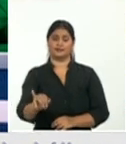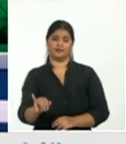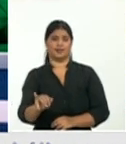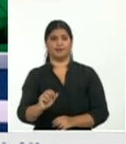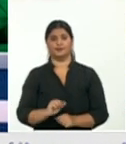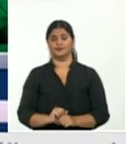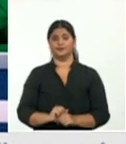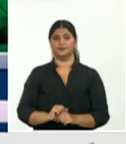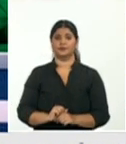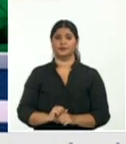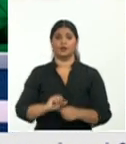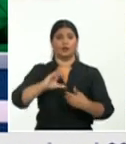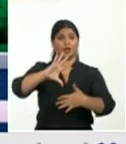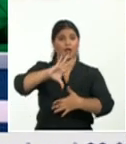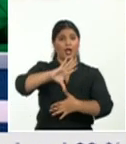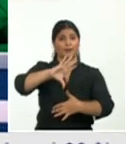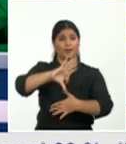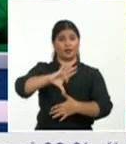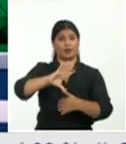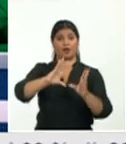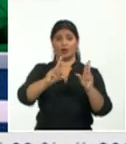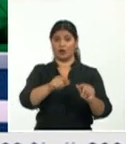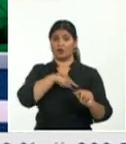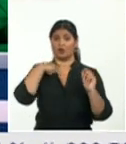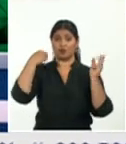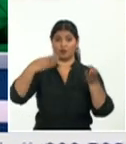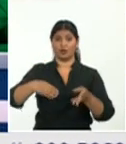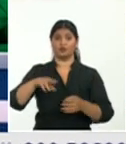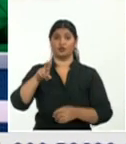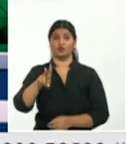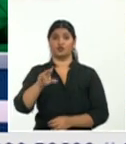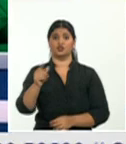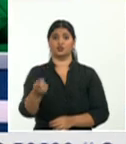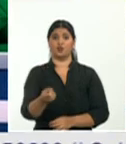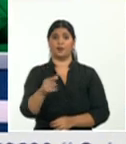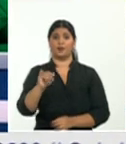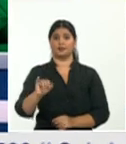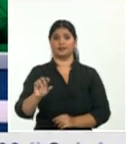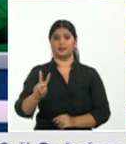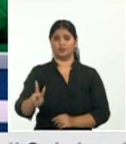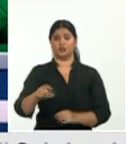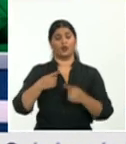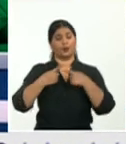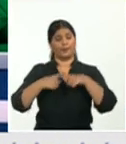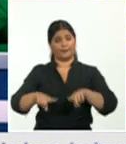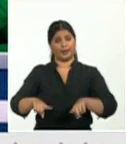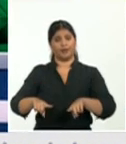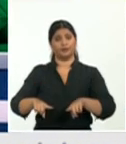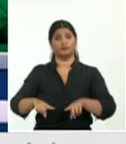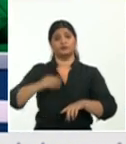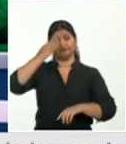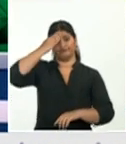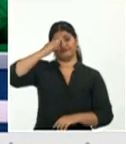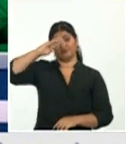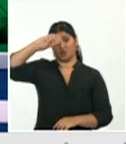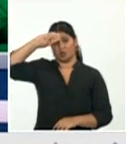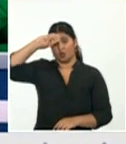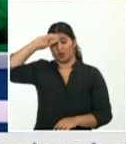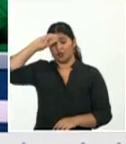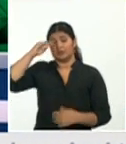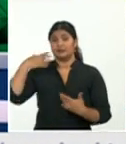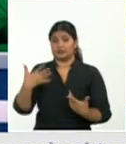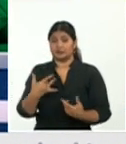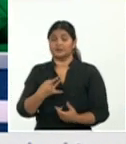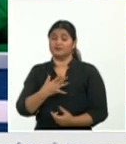a la de las Américas, que es de 2,62, pero muy elevada para los propósitos